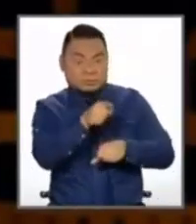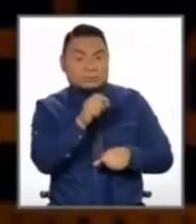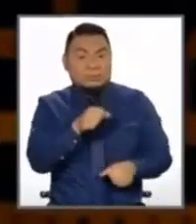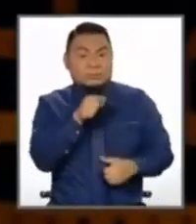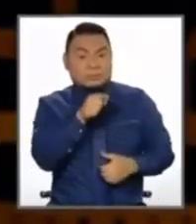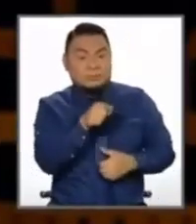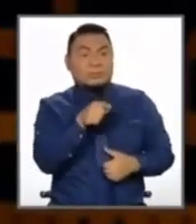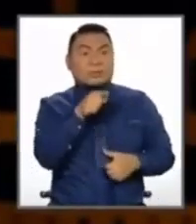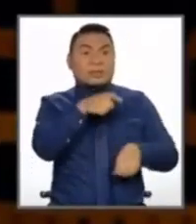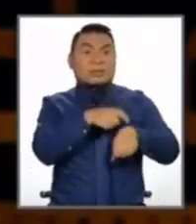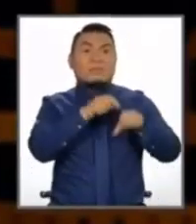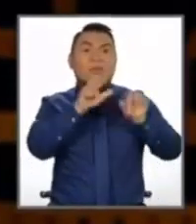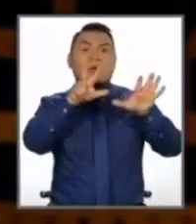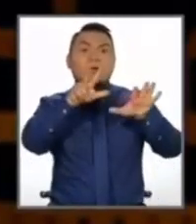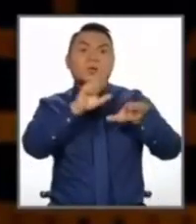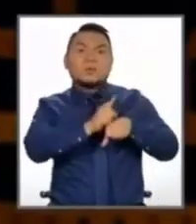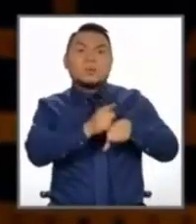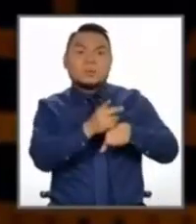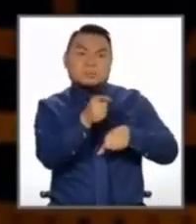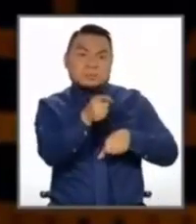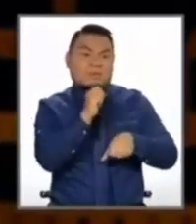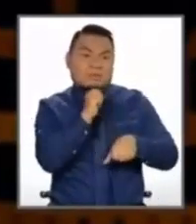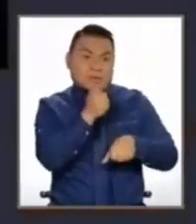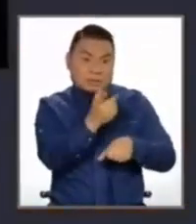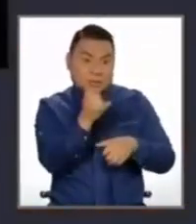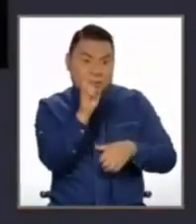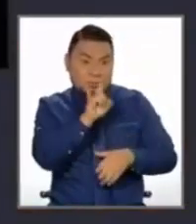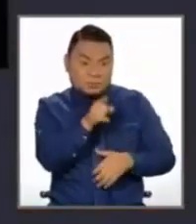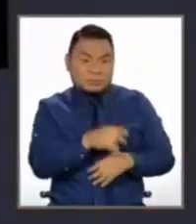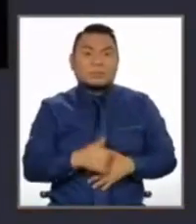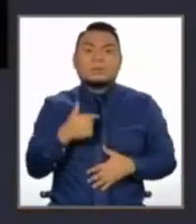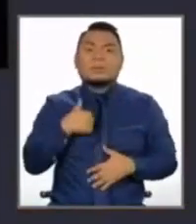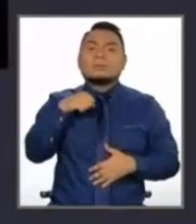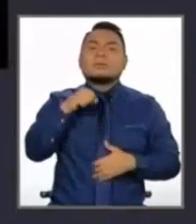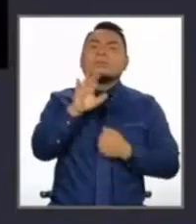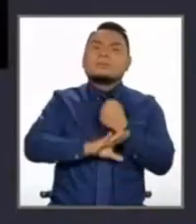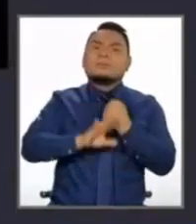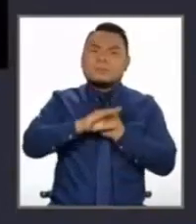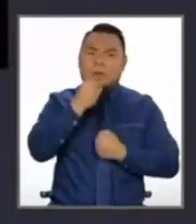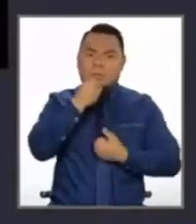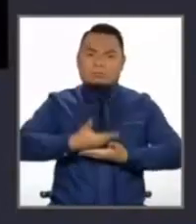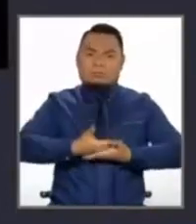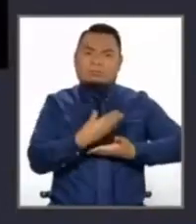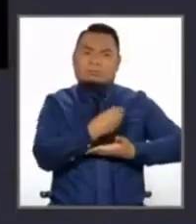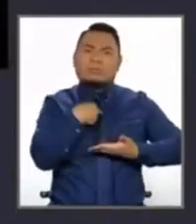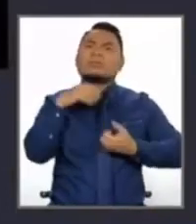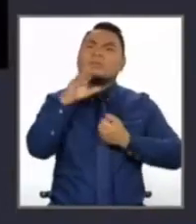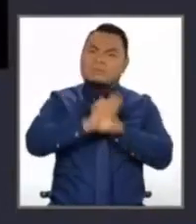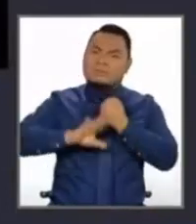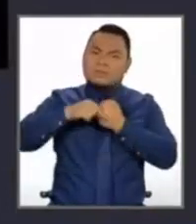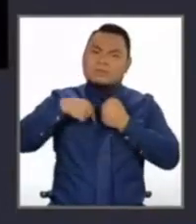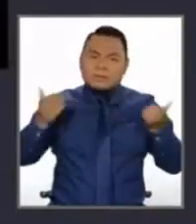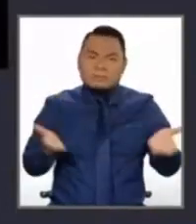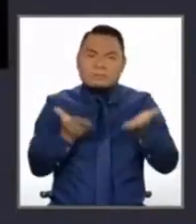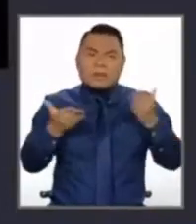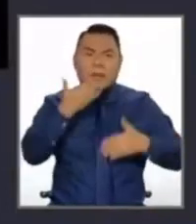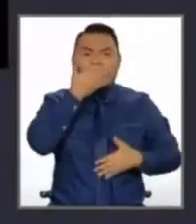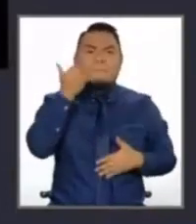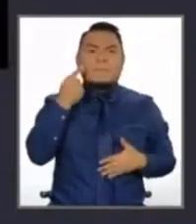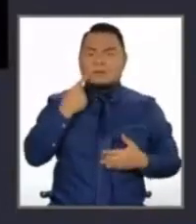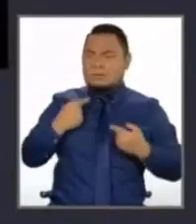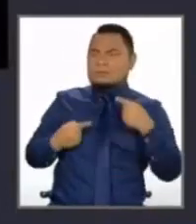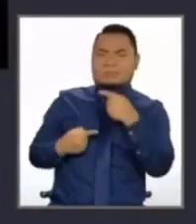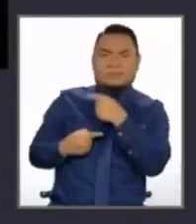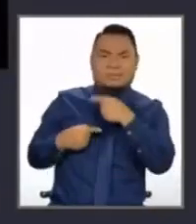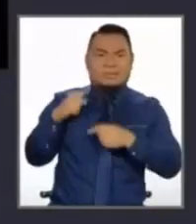esta bolsa de tiempo, señor Recoba. Yo defiendo la lactancia materna exclusiva y la promuevo mejor que el